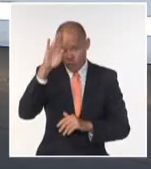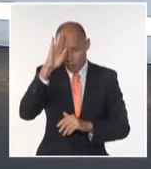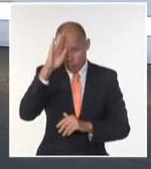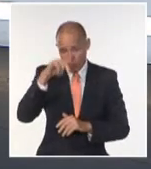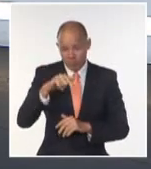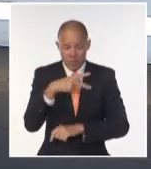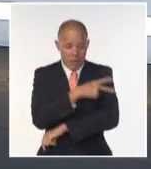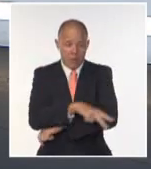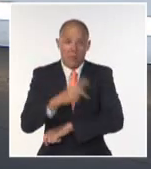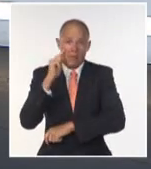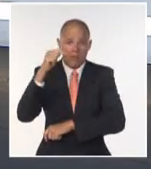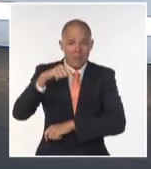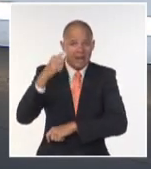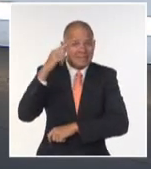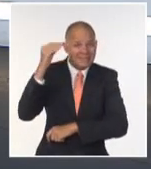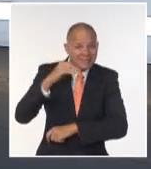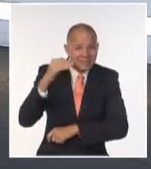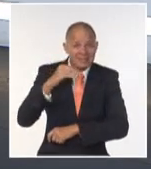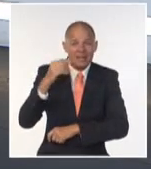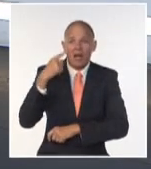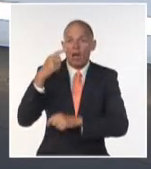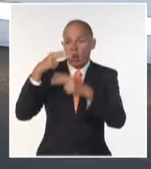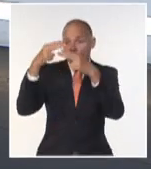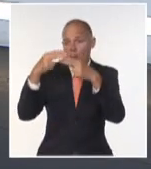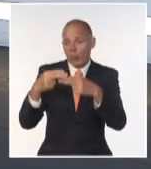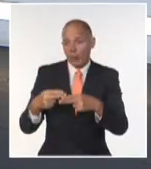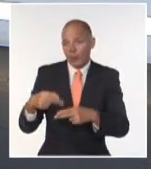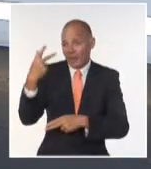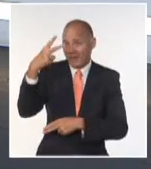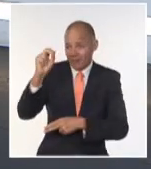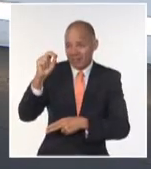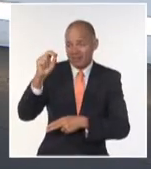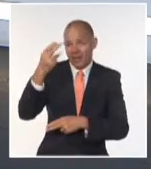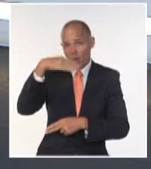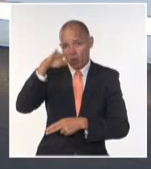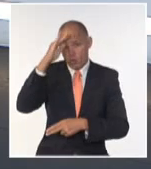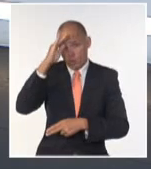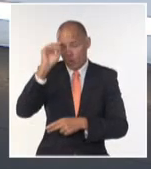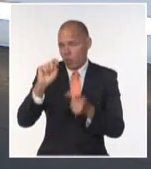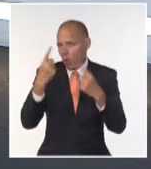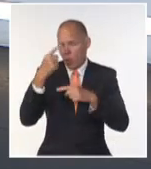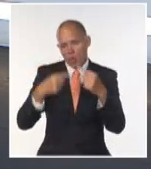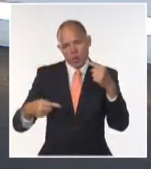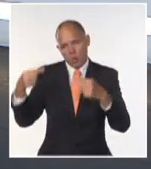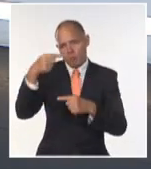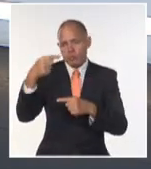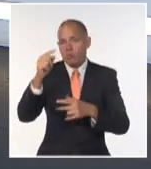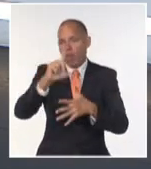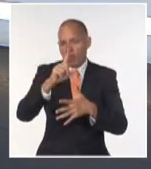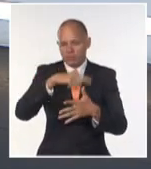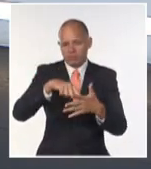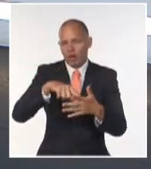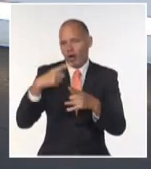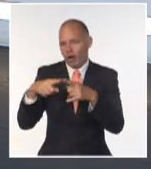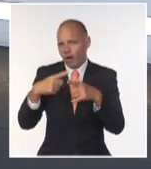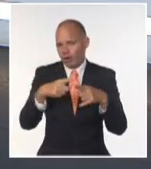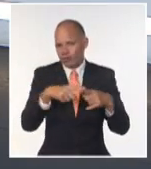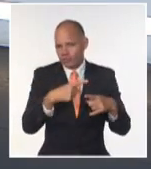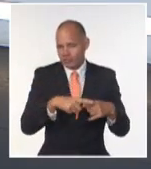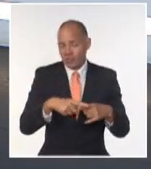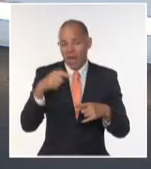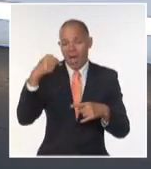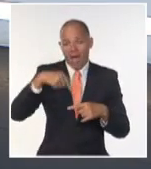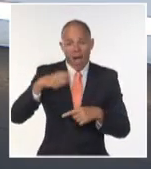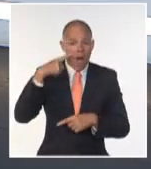del Tercer mundo entre los 20 primeros en el medallero histórico de las citas bajo los cinco aros y el nuevo reto de París